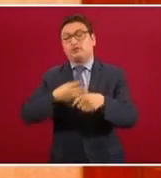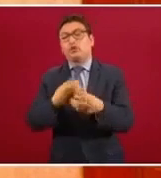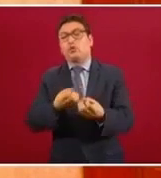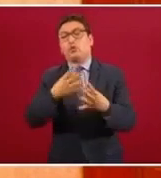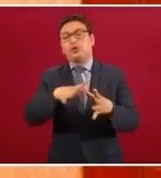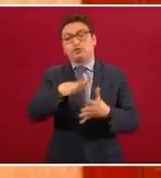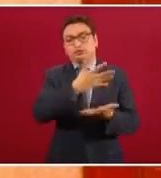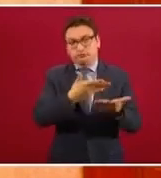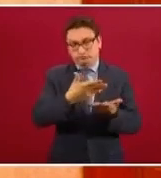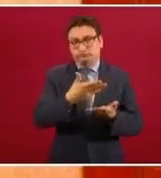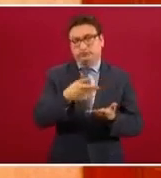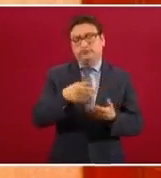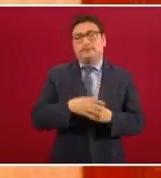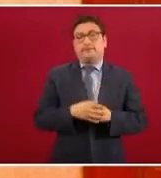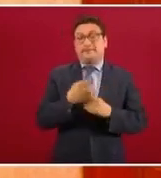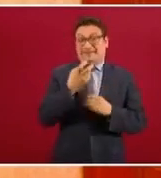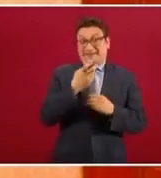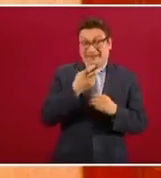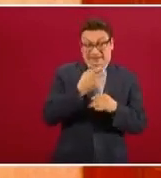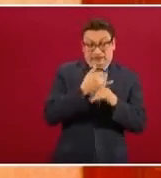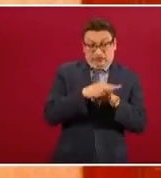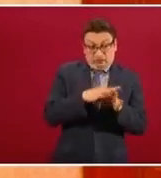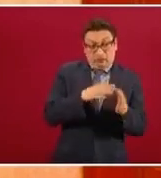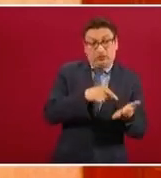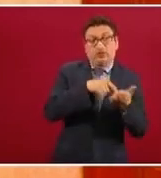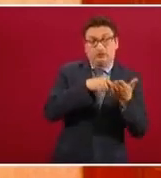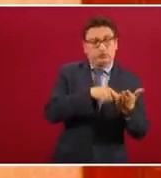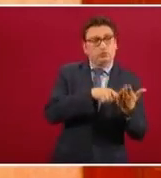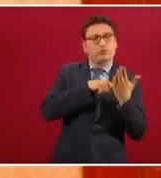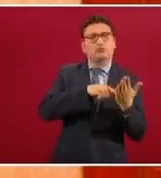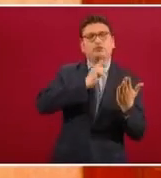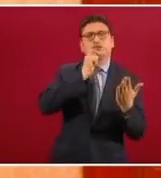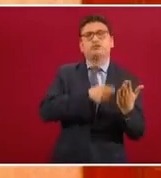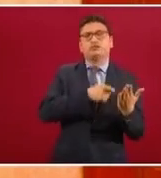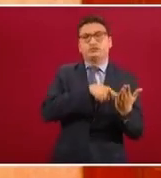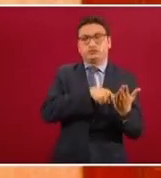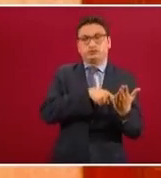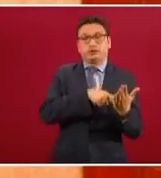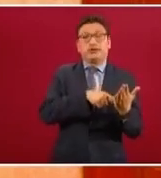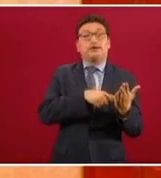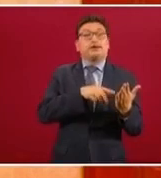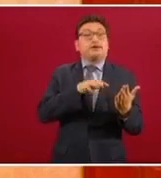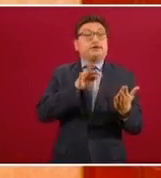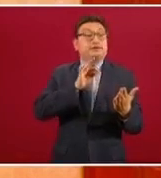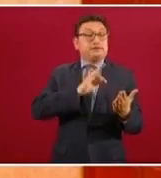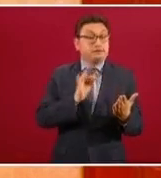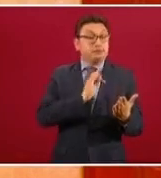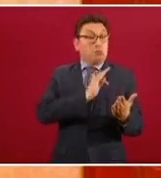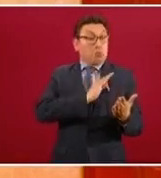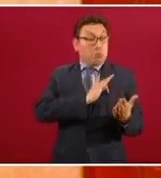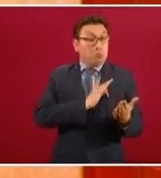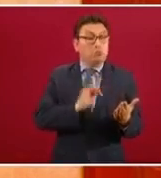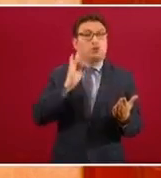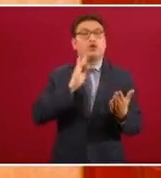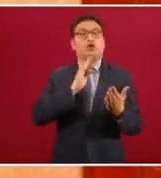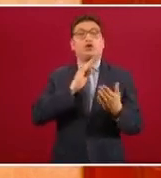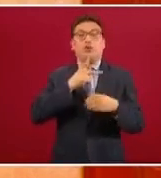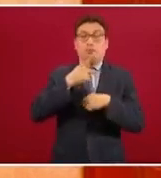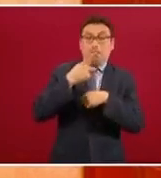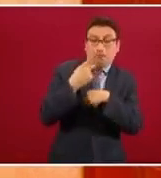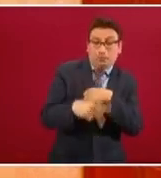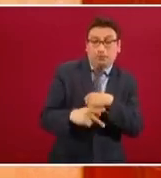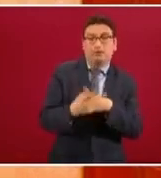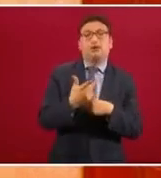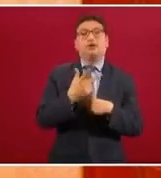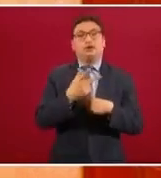Y es una medida que informa sobre la probabilidad, el riesgo, el